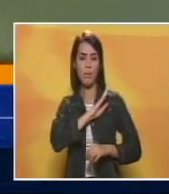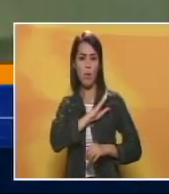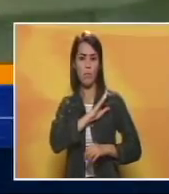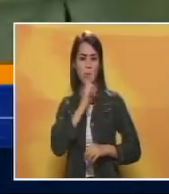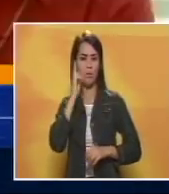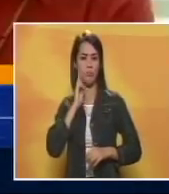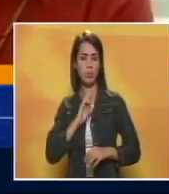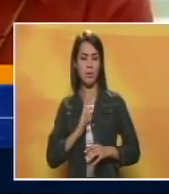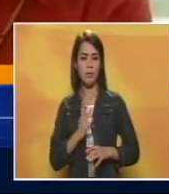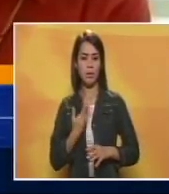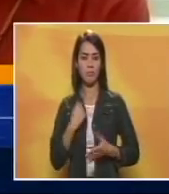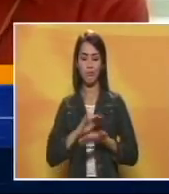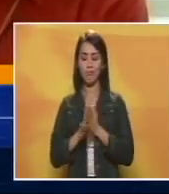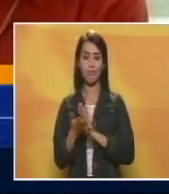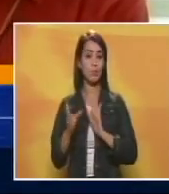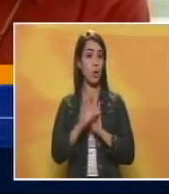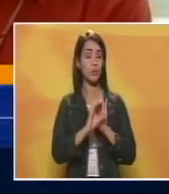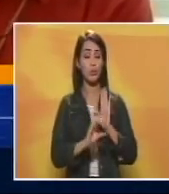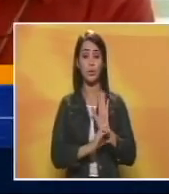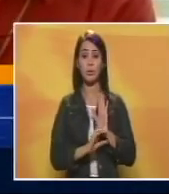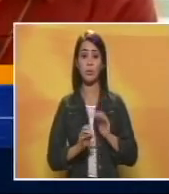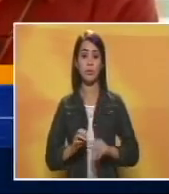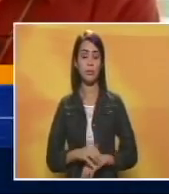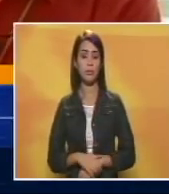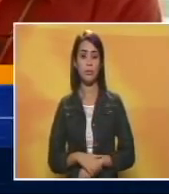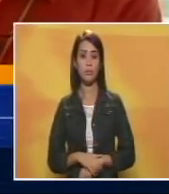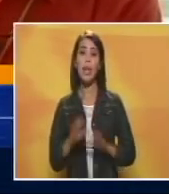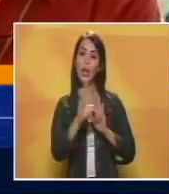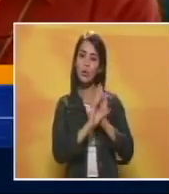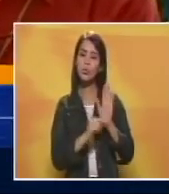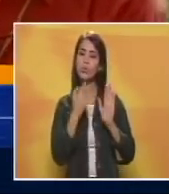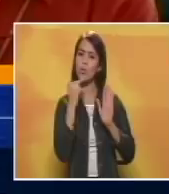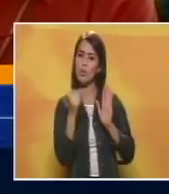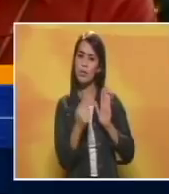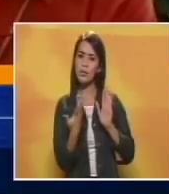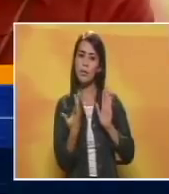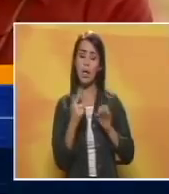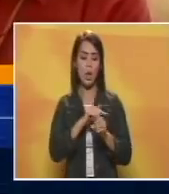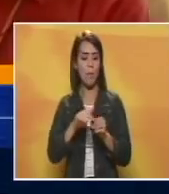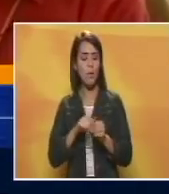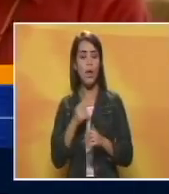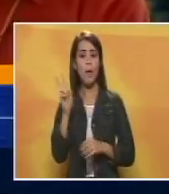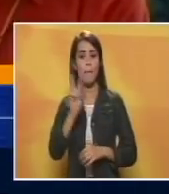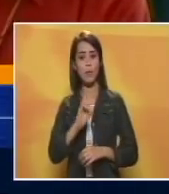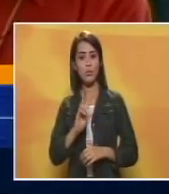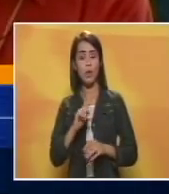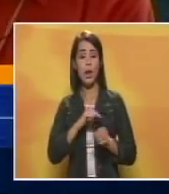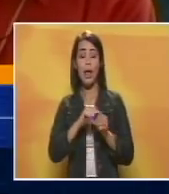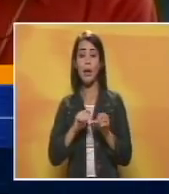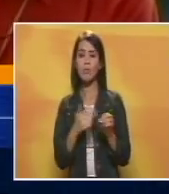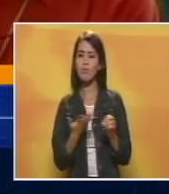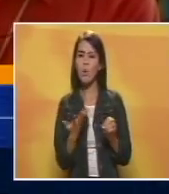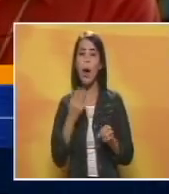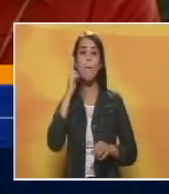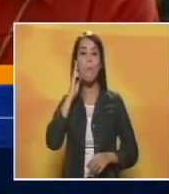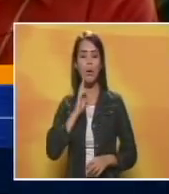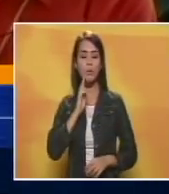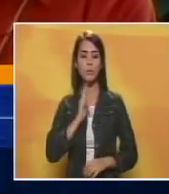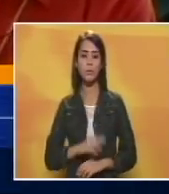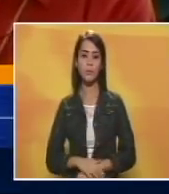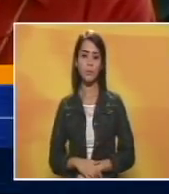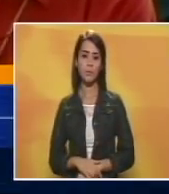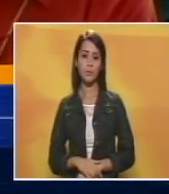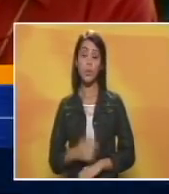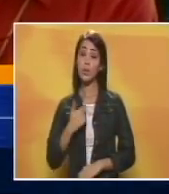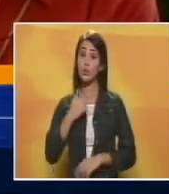anticonstitucional. La Constitución fija muy claramente que la moneda de Venezuela es el bolívar. Y